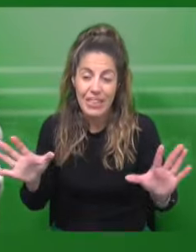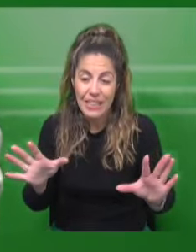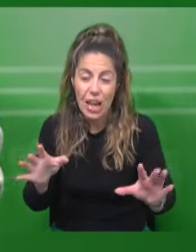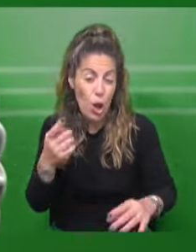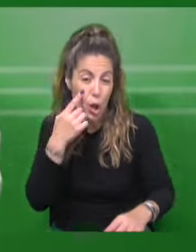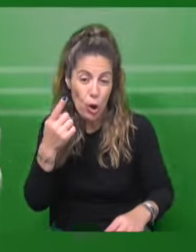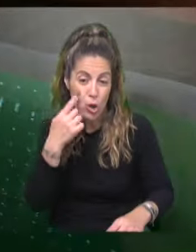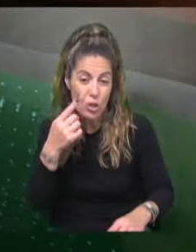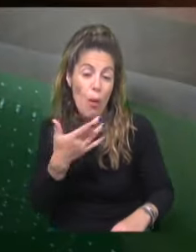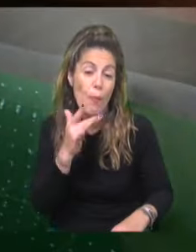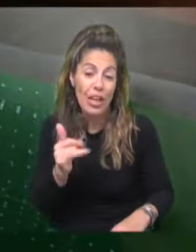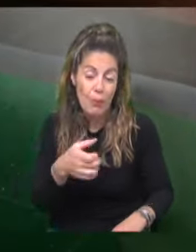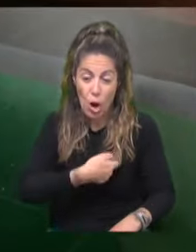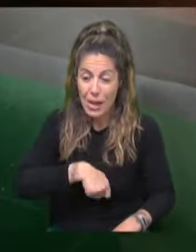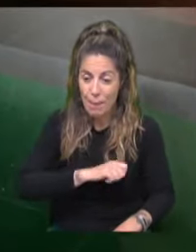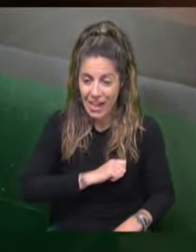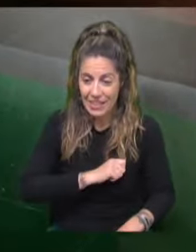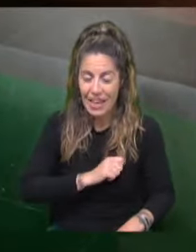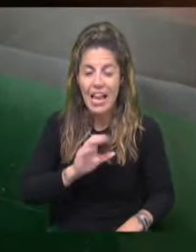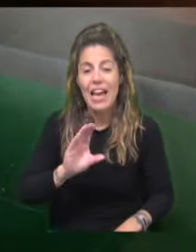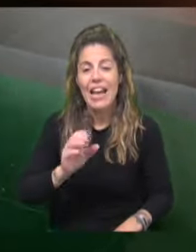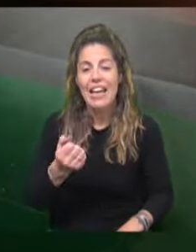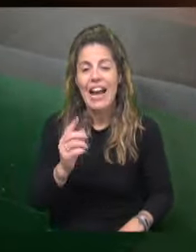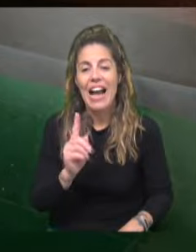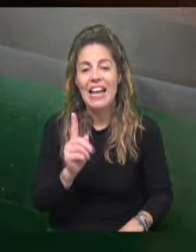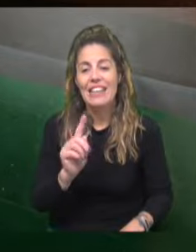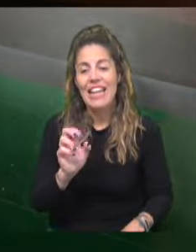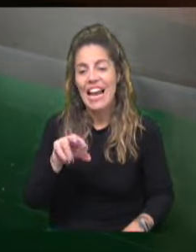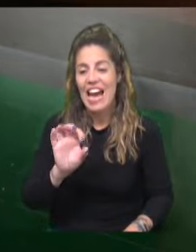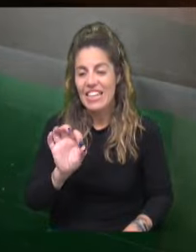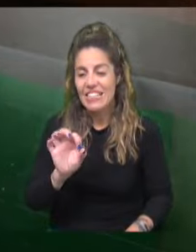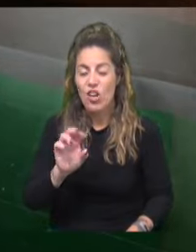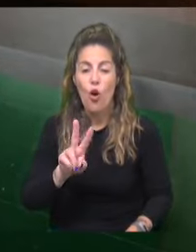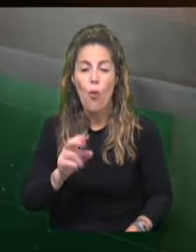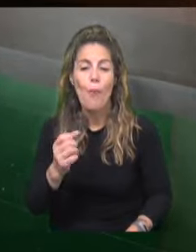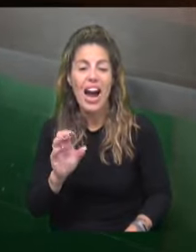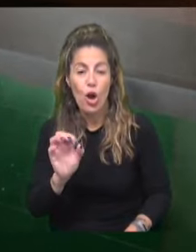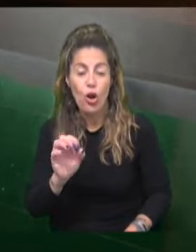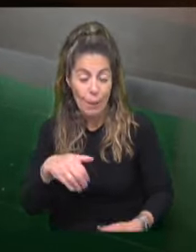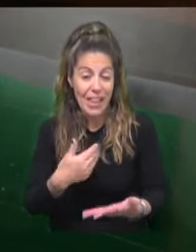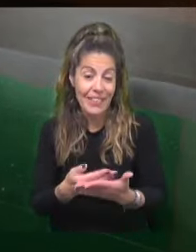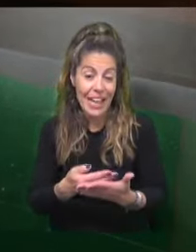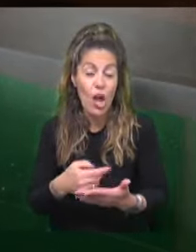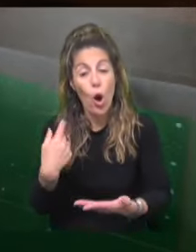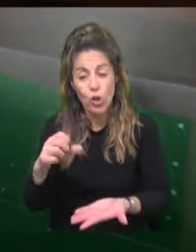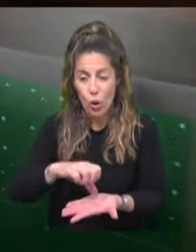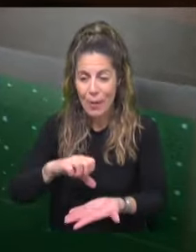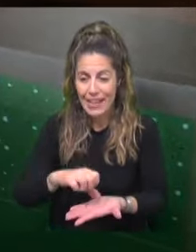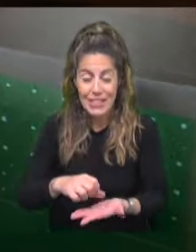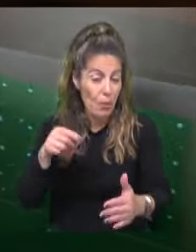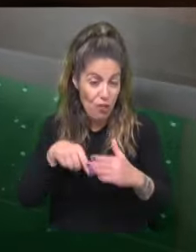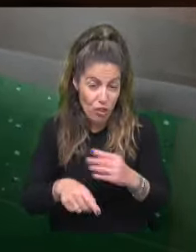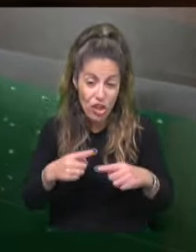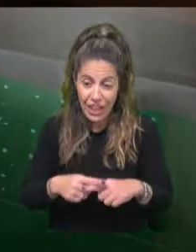conocemos por ejemplo mucho en España con los catalanes o los vascos que lo que terminan planteando es ser otro país pero en el fondo está esta